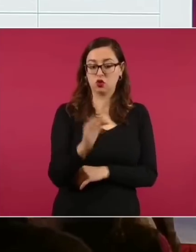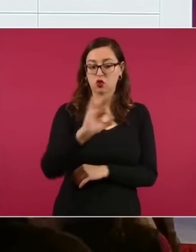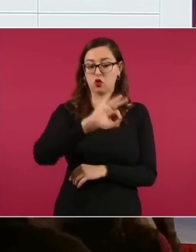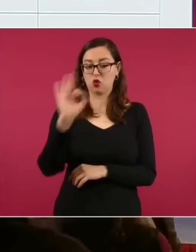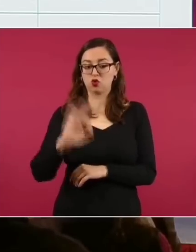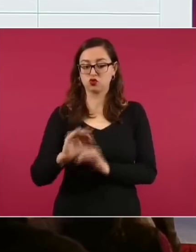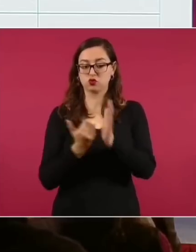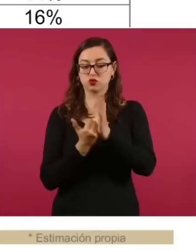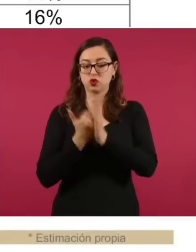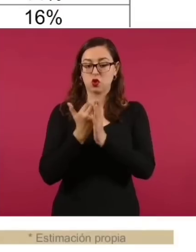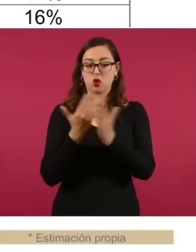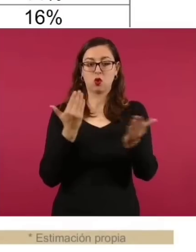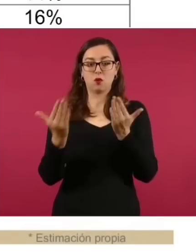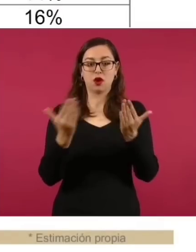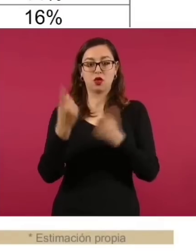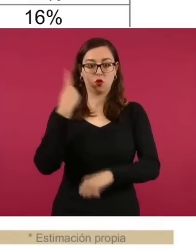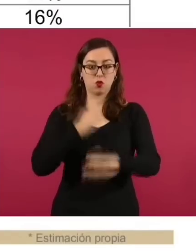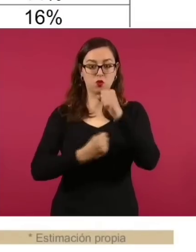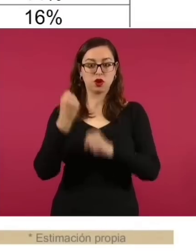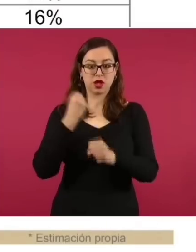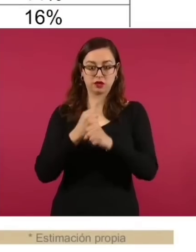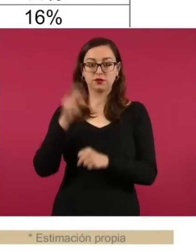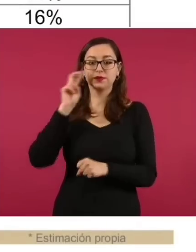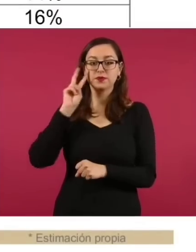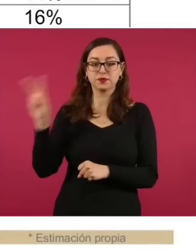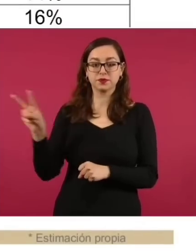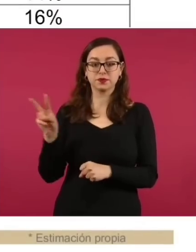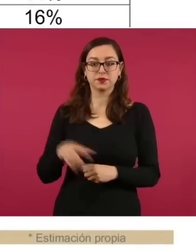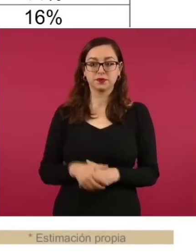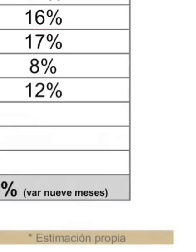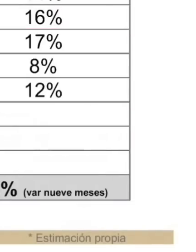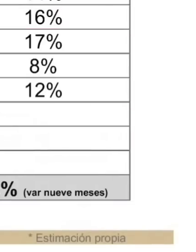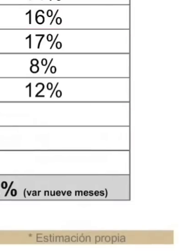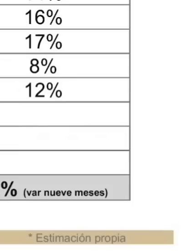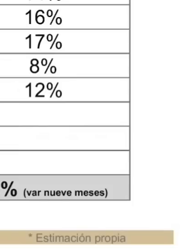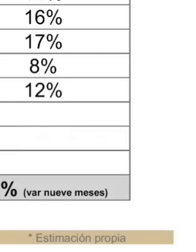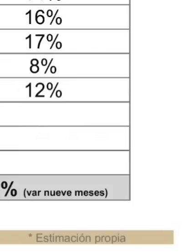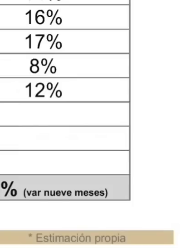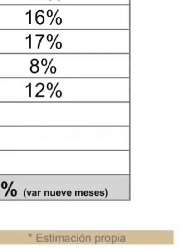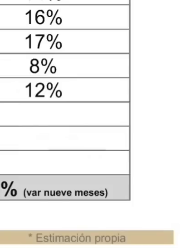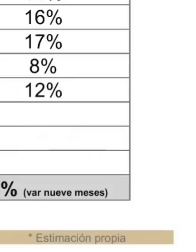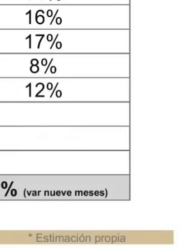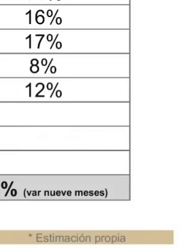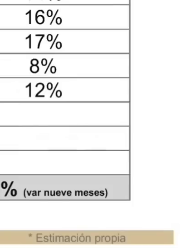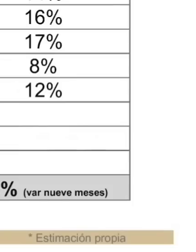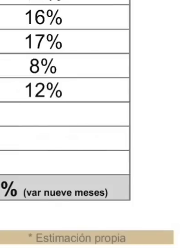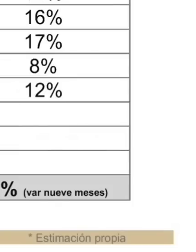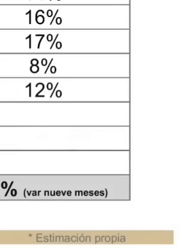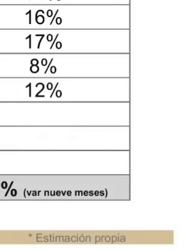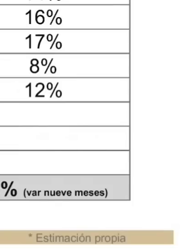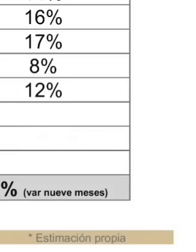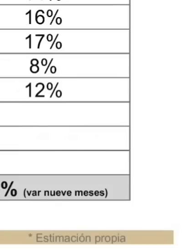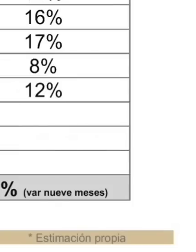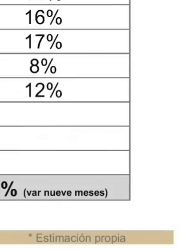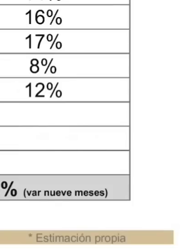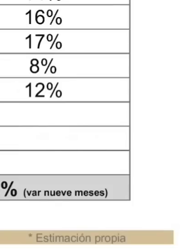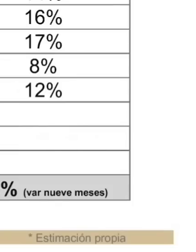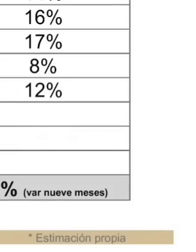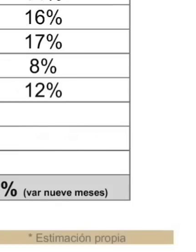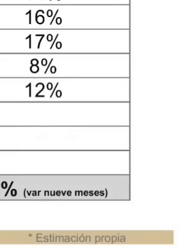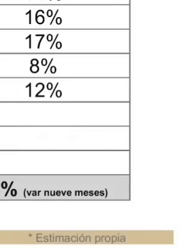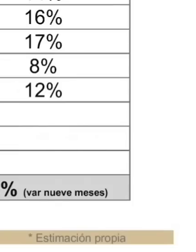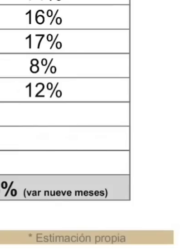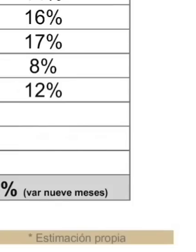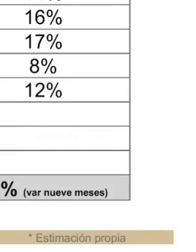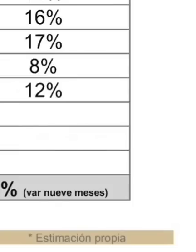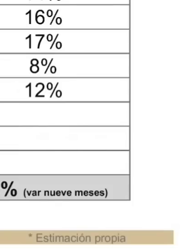del año anterior ligando así cuatro meses consecutivos por arriba de los 5.000 millones de dólares ya Contamos con el estimado para